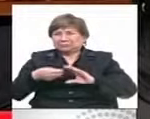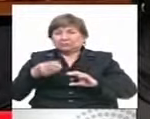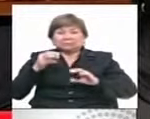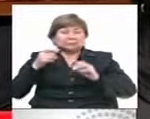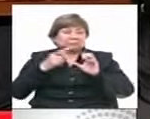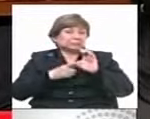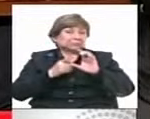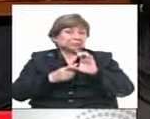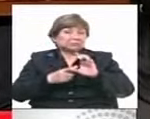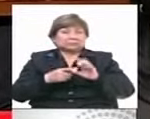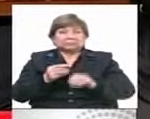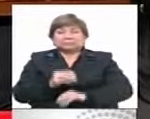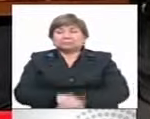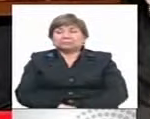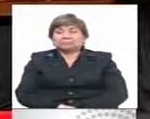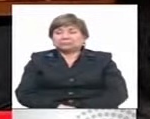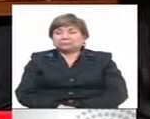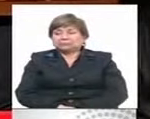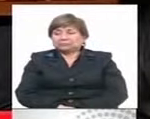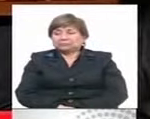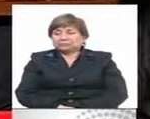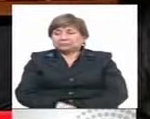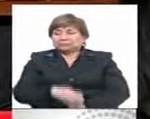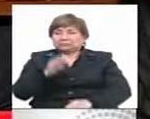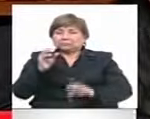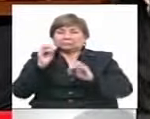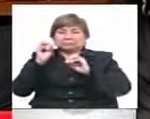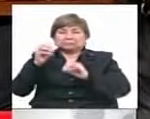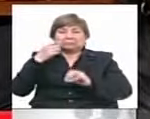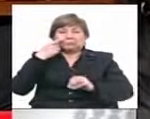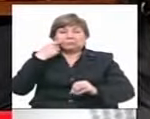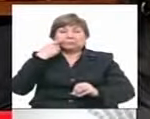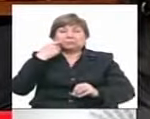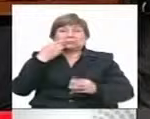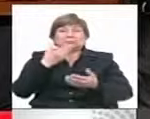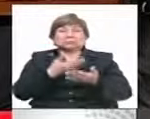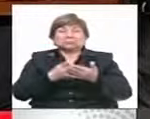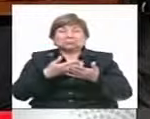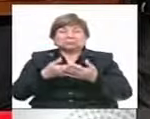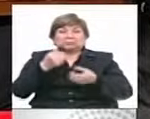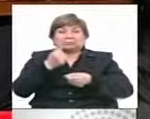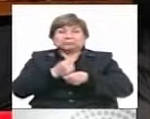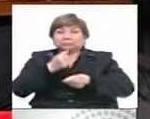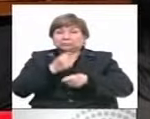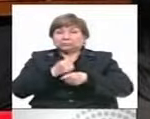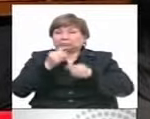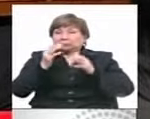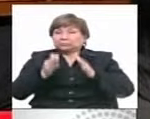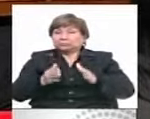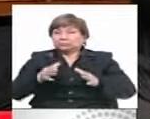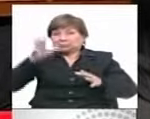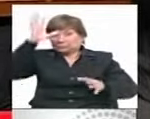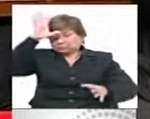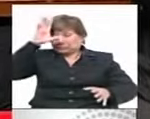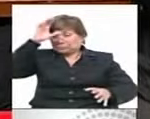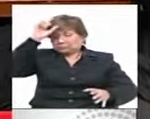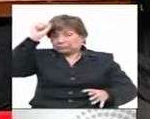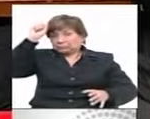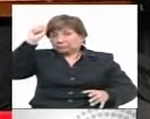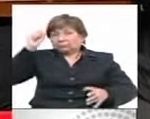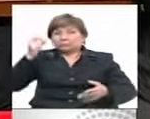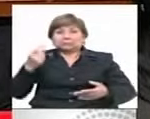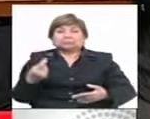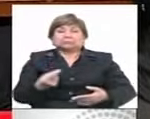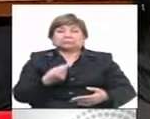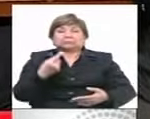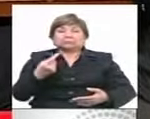terrorismo, con el nombramiento de cuestionados funcionarios y embajadores que lo único